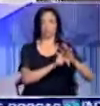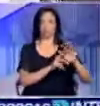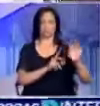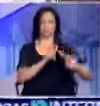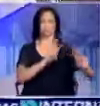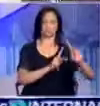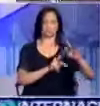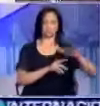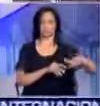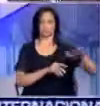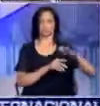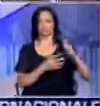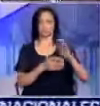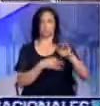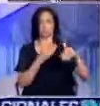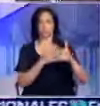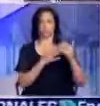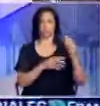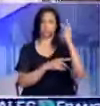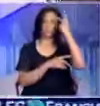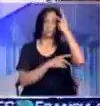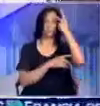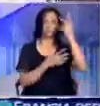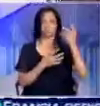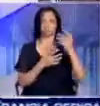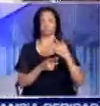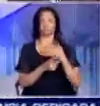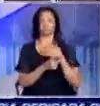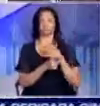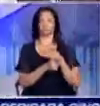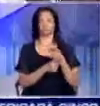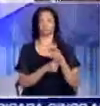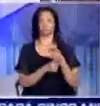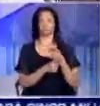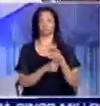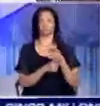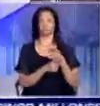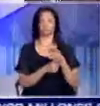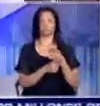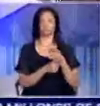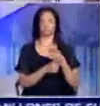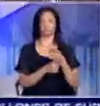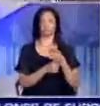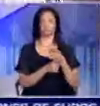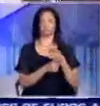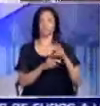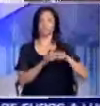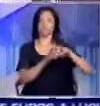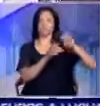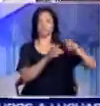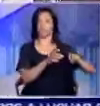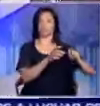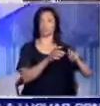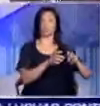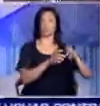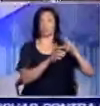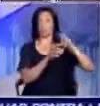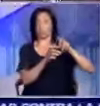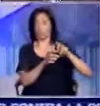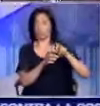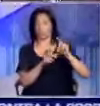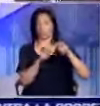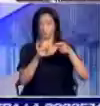populismo que a todos los políticos les gusta sea en la oposición o sea en el